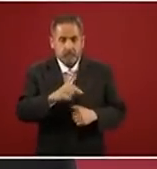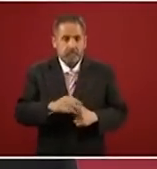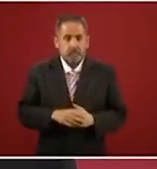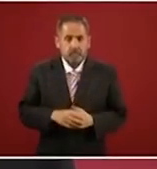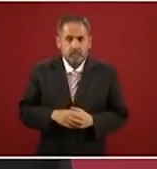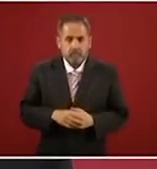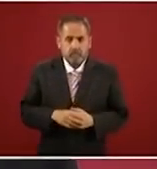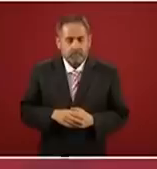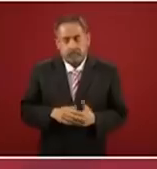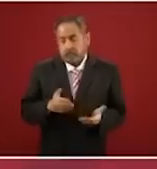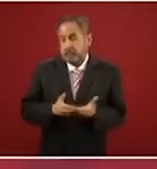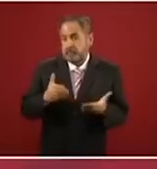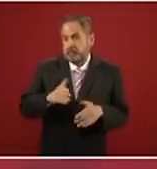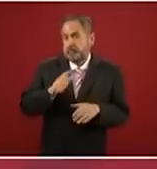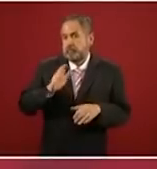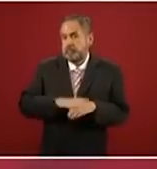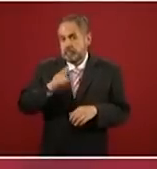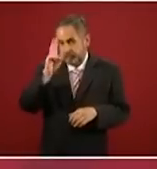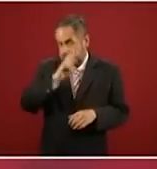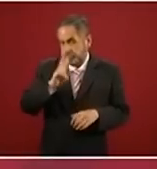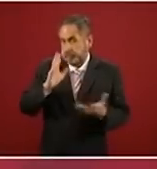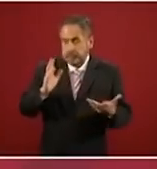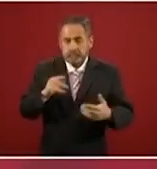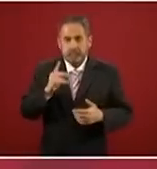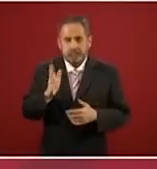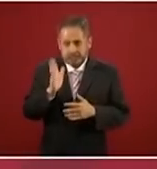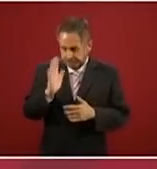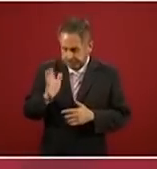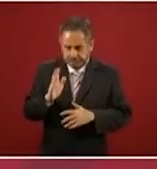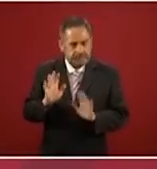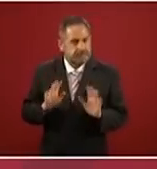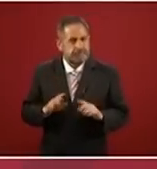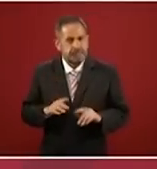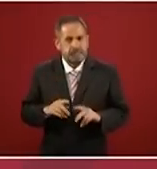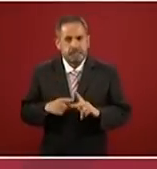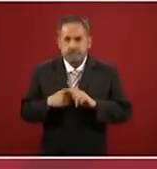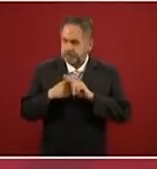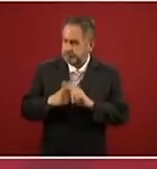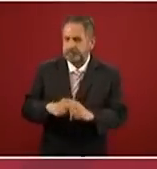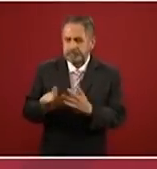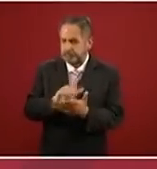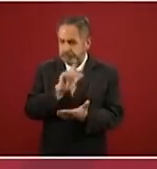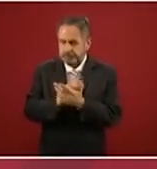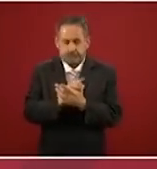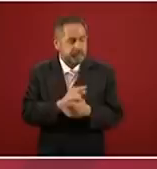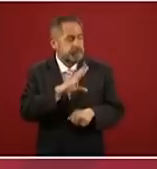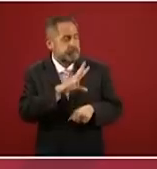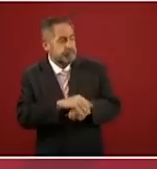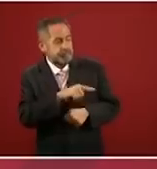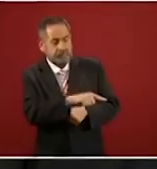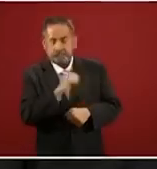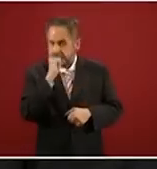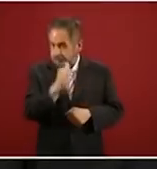más ahora que ya no se va a permitir